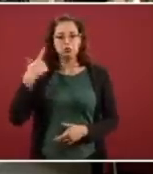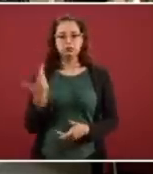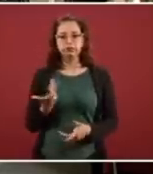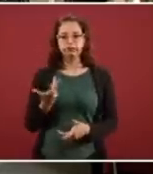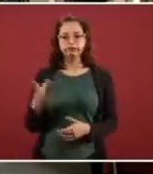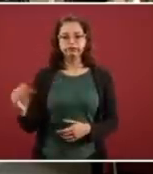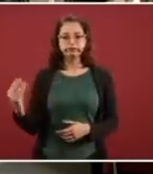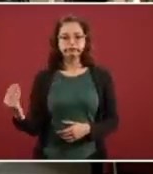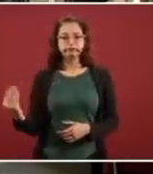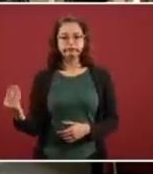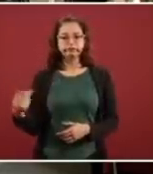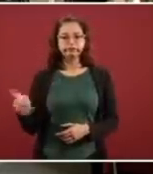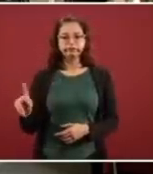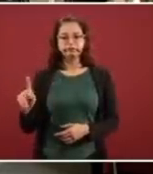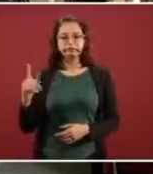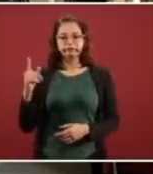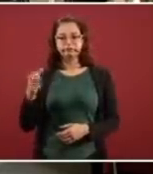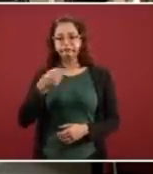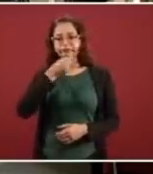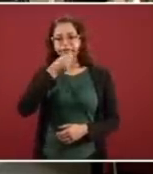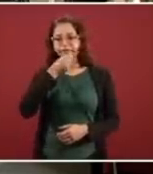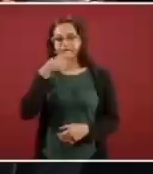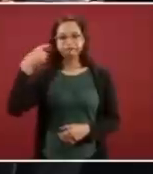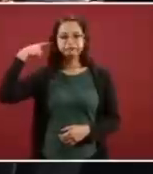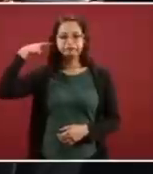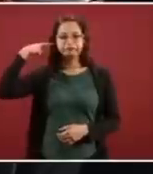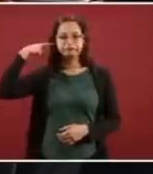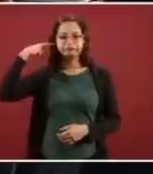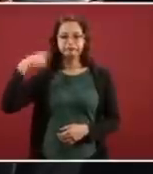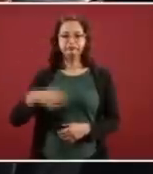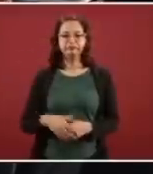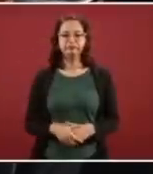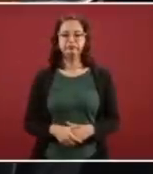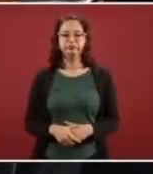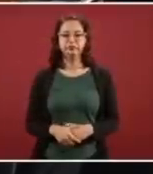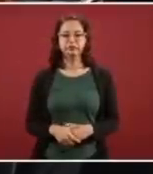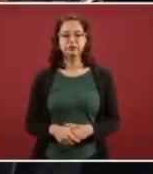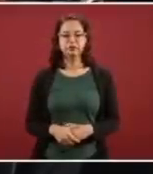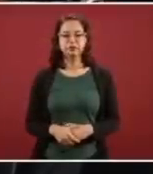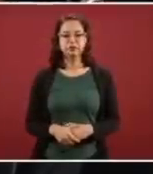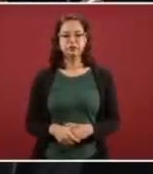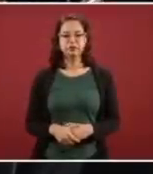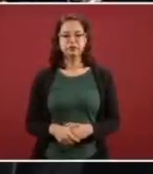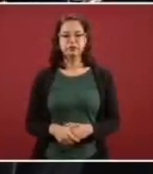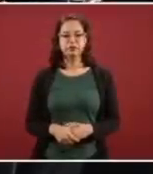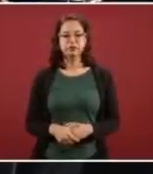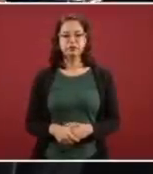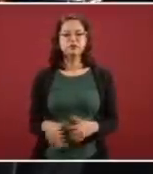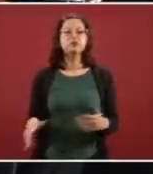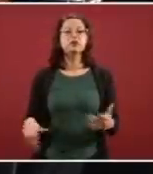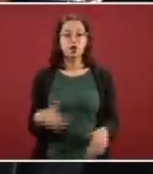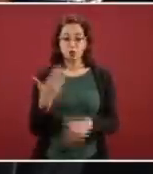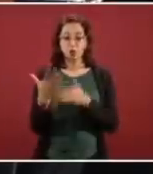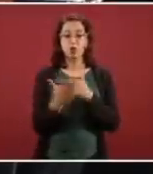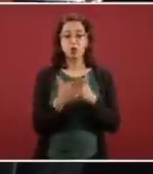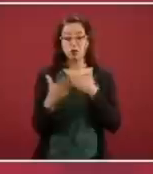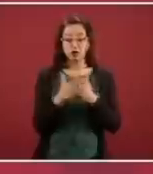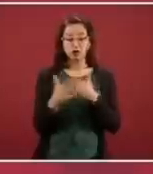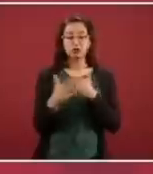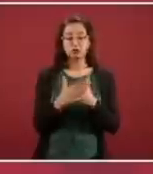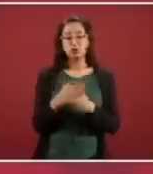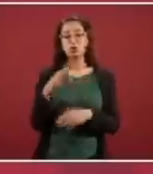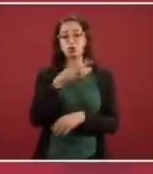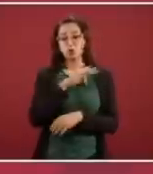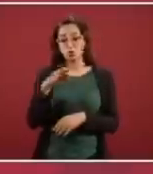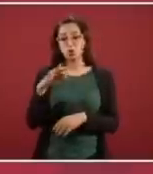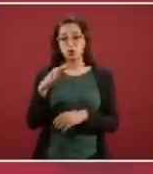de estos sobornos millonarios que recibió Genaro García Luna. Es que se va a saber por qué está